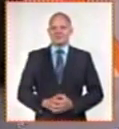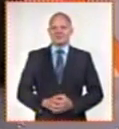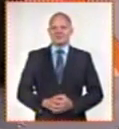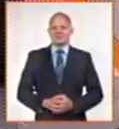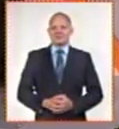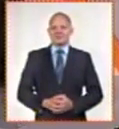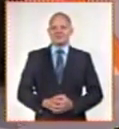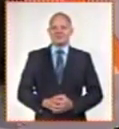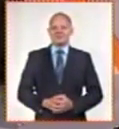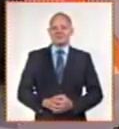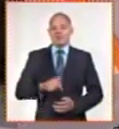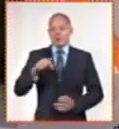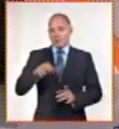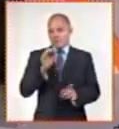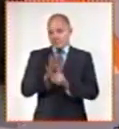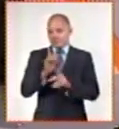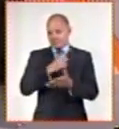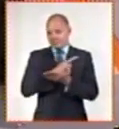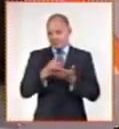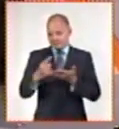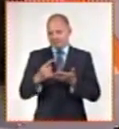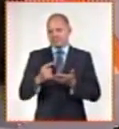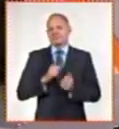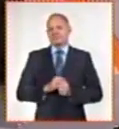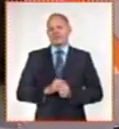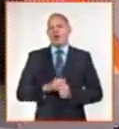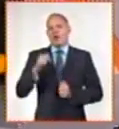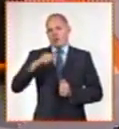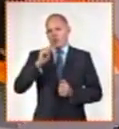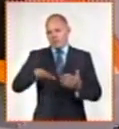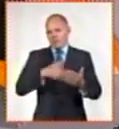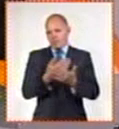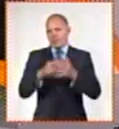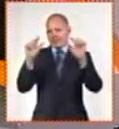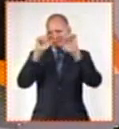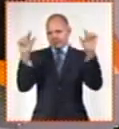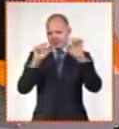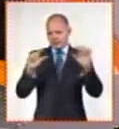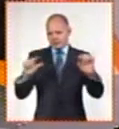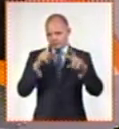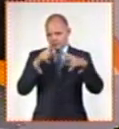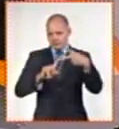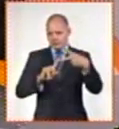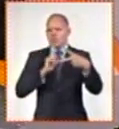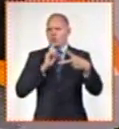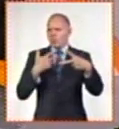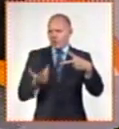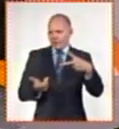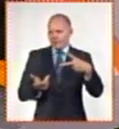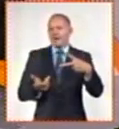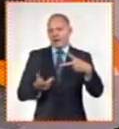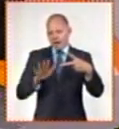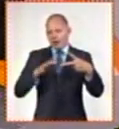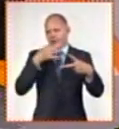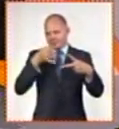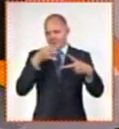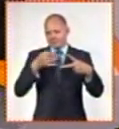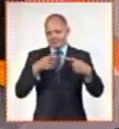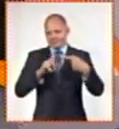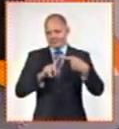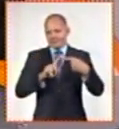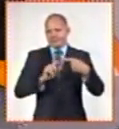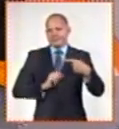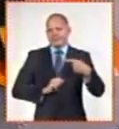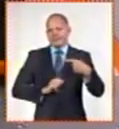estamos, bueno, comenzando la semana y tenemos dos propuestas, dos temas de propuesta para la tarde de hoy. El primero de ellos